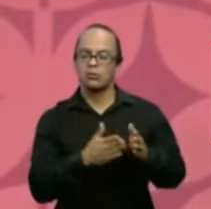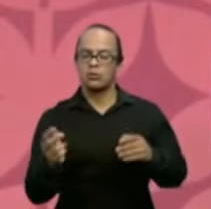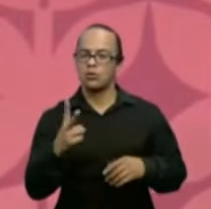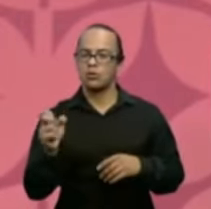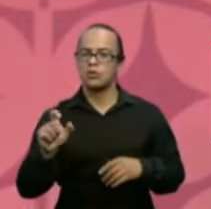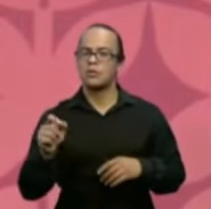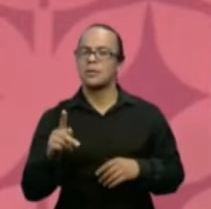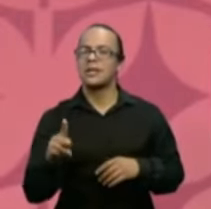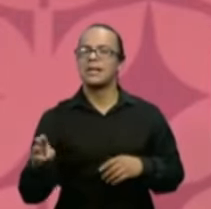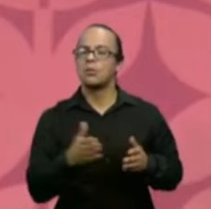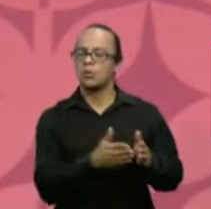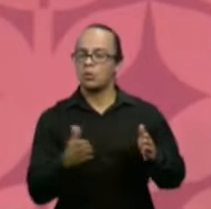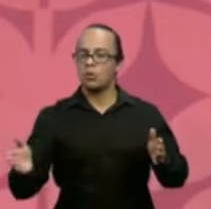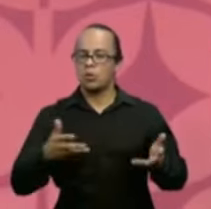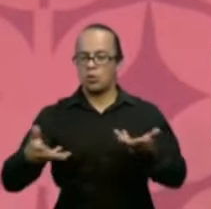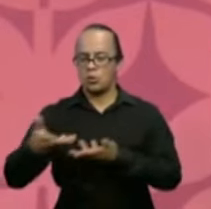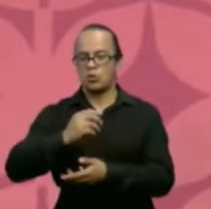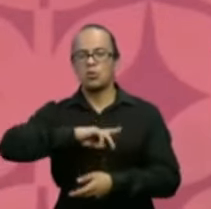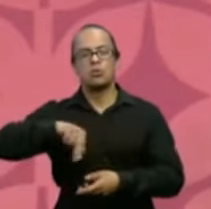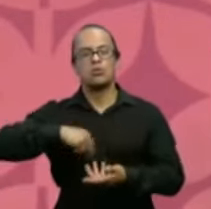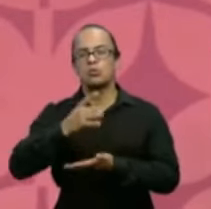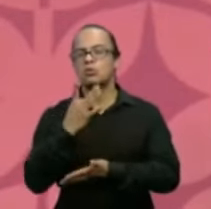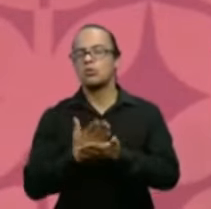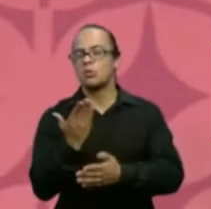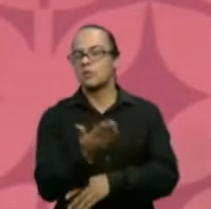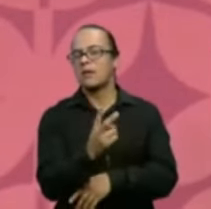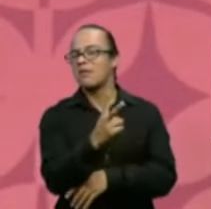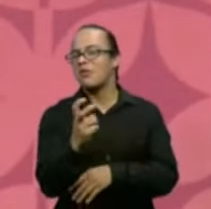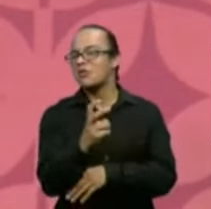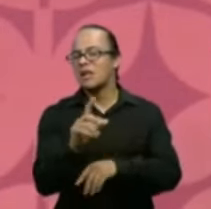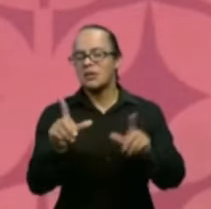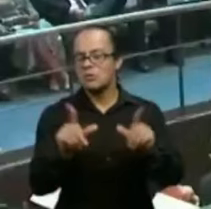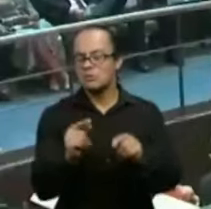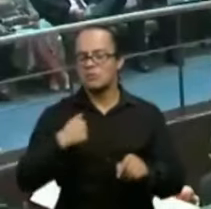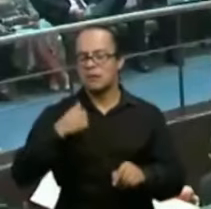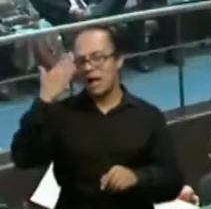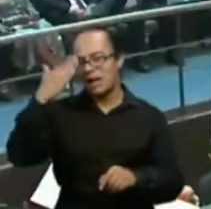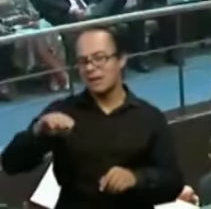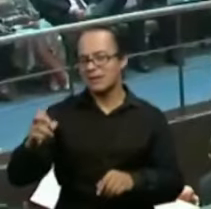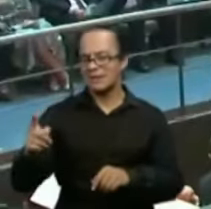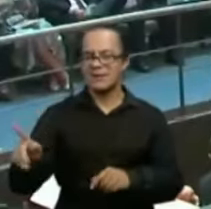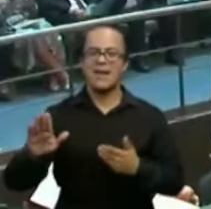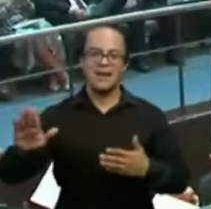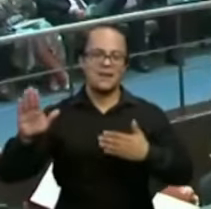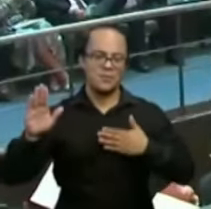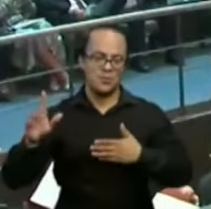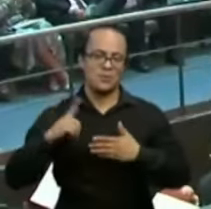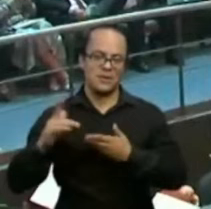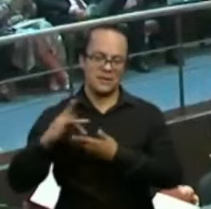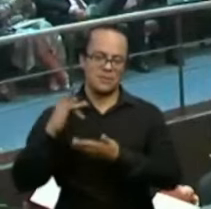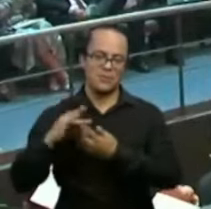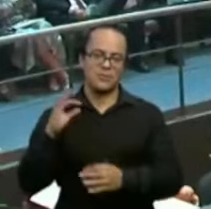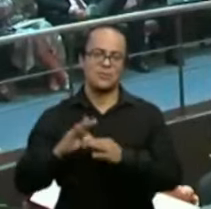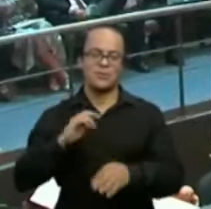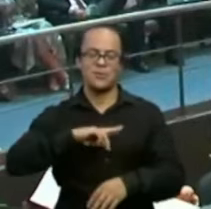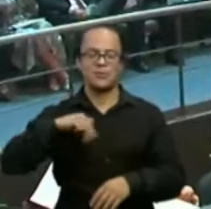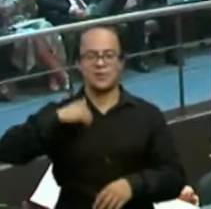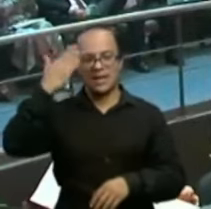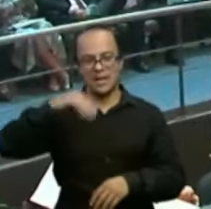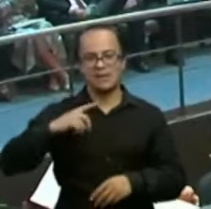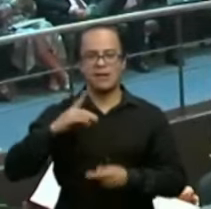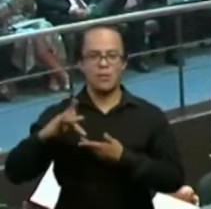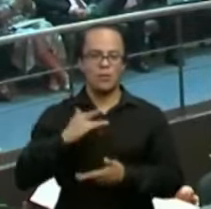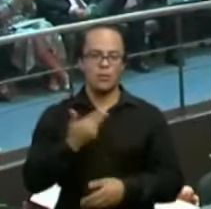220 kilómetros. Nosotros estamos pidiendo 200 y sé que lo va a hacer porque ya se comprometió y estoy seguro que sí nos va a